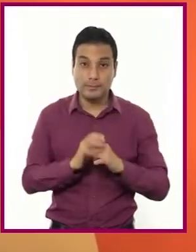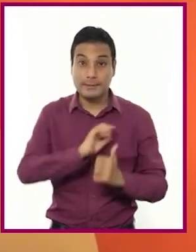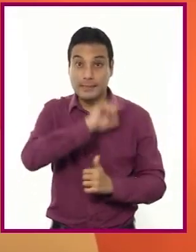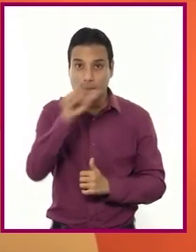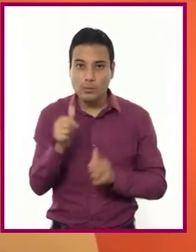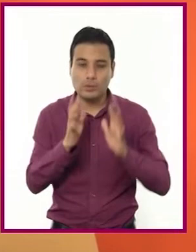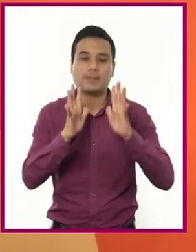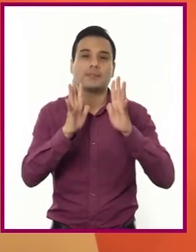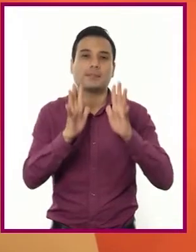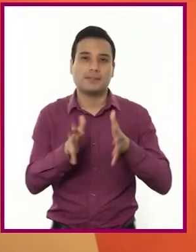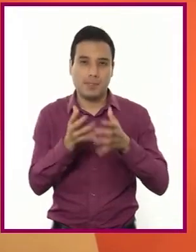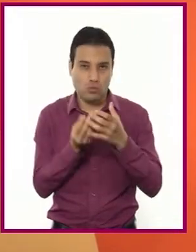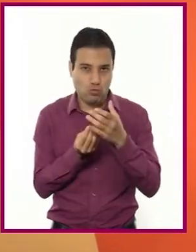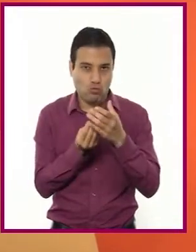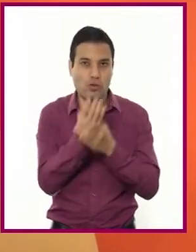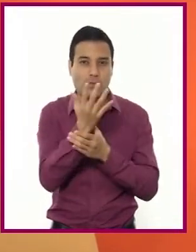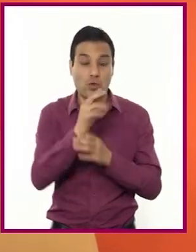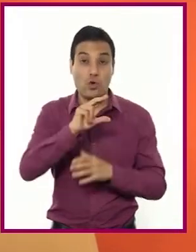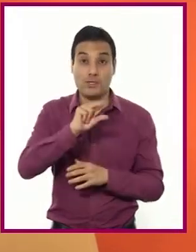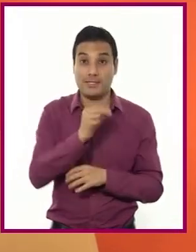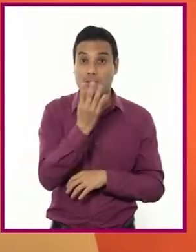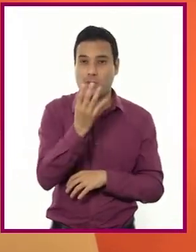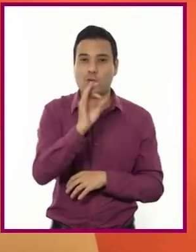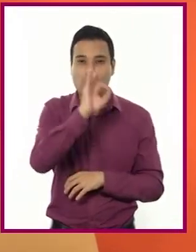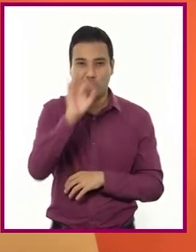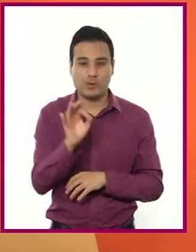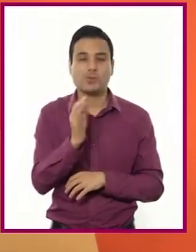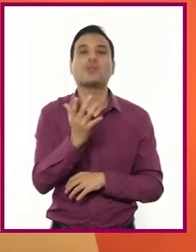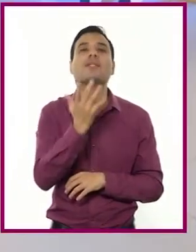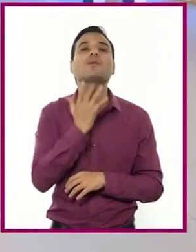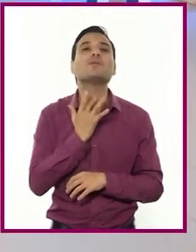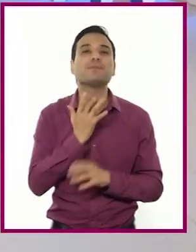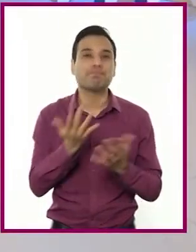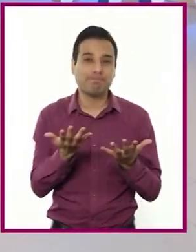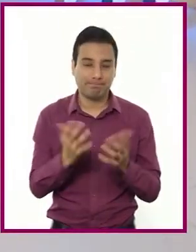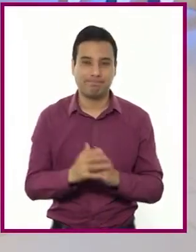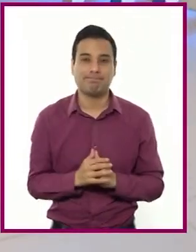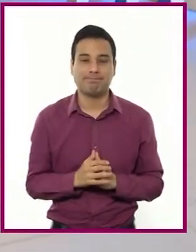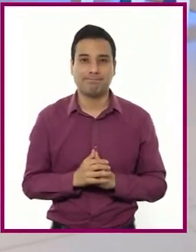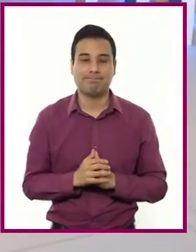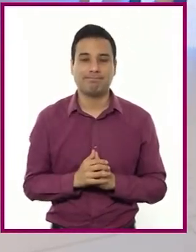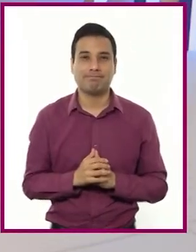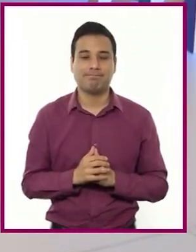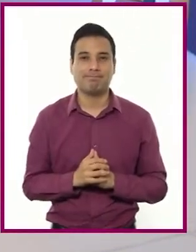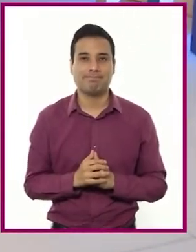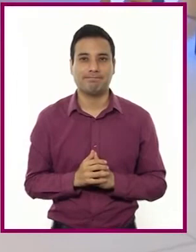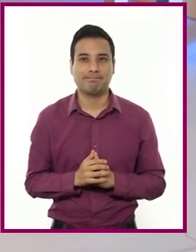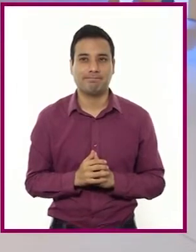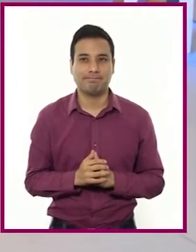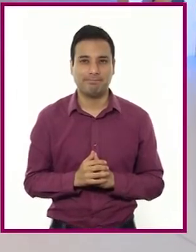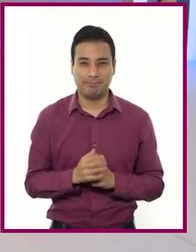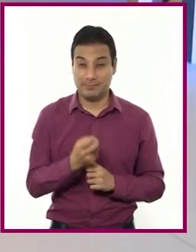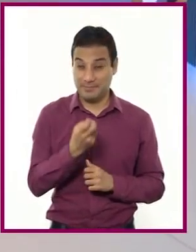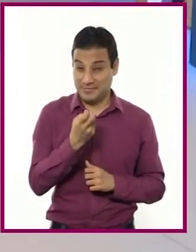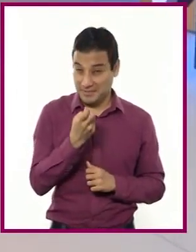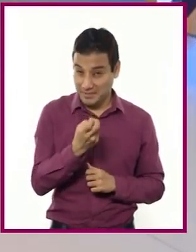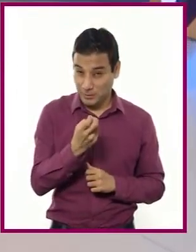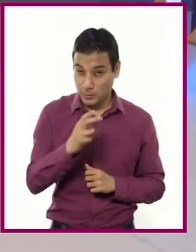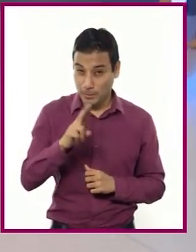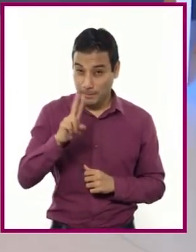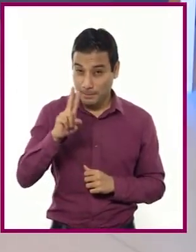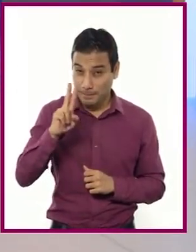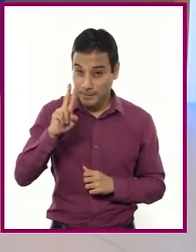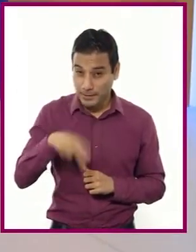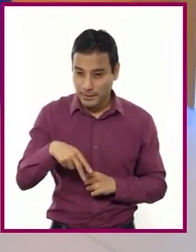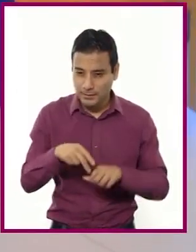obtener una mezcla con 84% de alcohol. Pero para demostrar que esto es cierto, tenemos